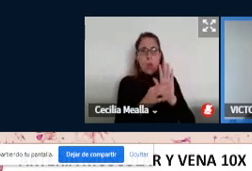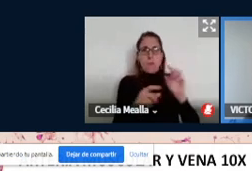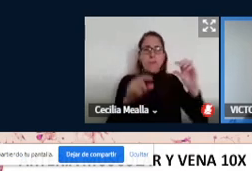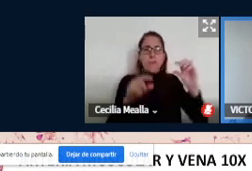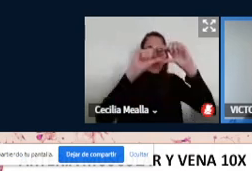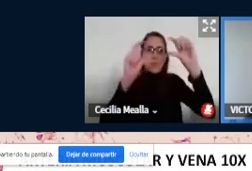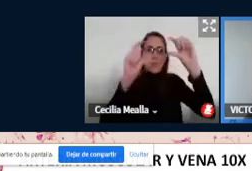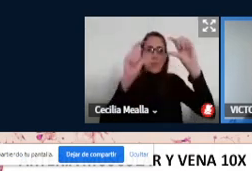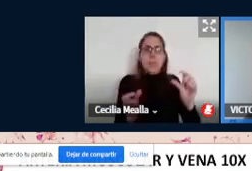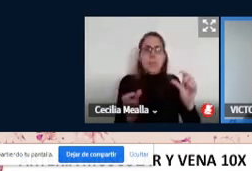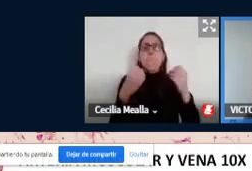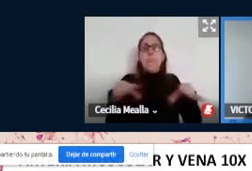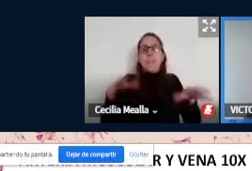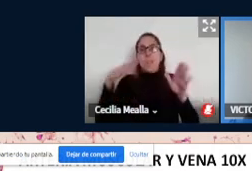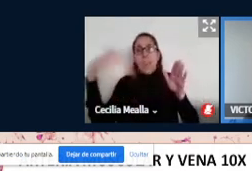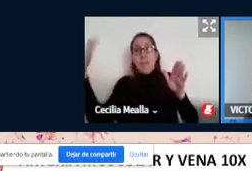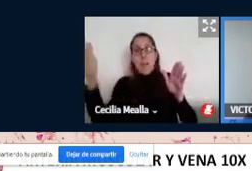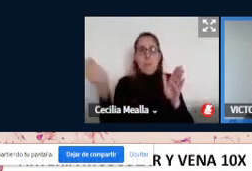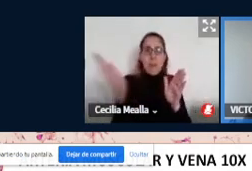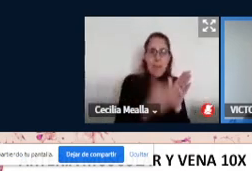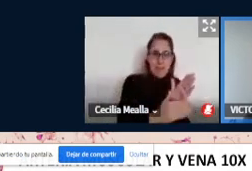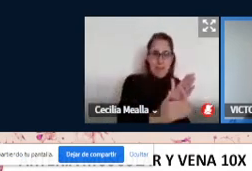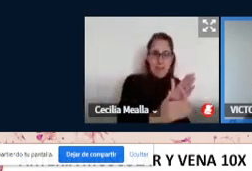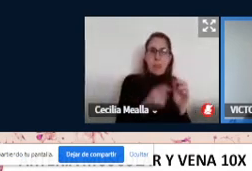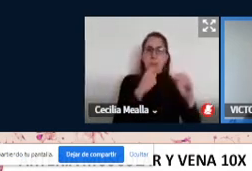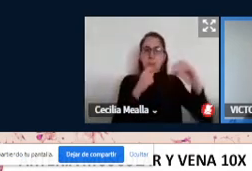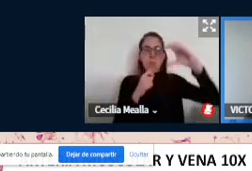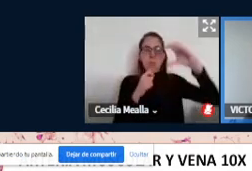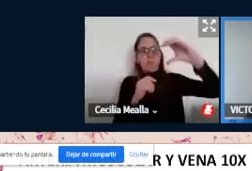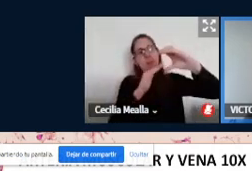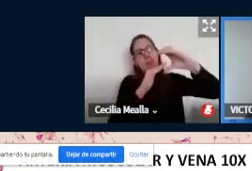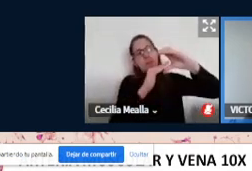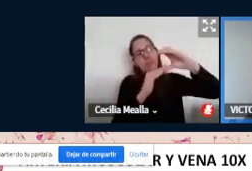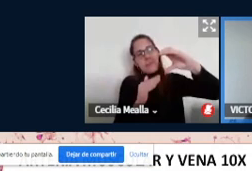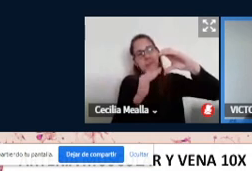Entonces, yo empiezo de acá para allá a contar estas rayitas más